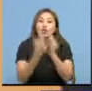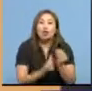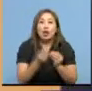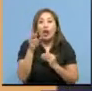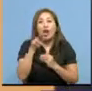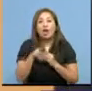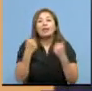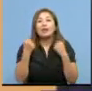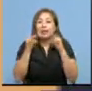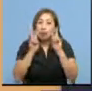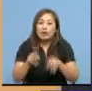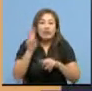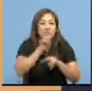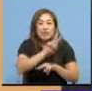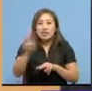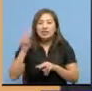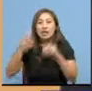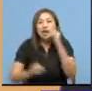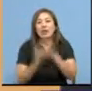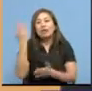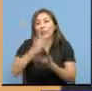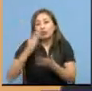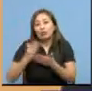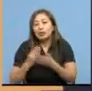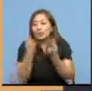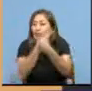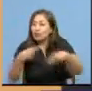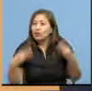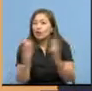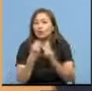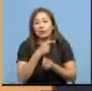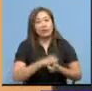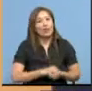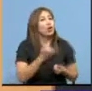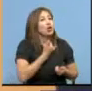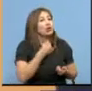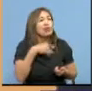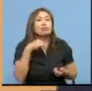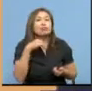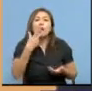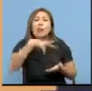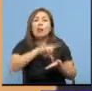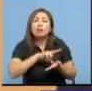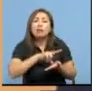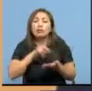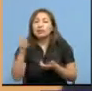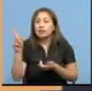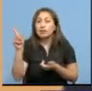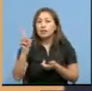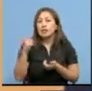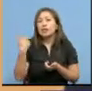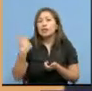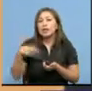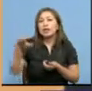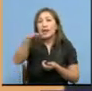que también hace las recorridas por la mañana cocina y hace un montón de cosas muy lindas en qué parte está mar y en la plaza mar y está en